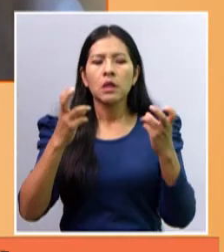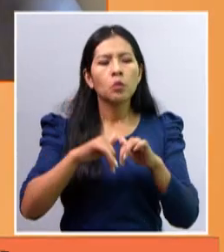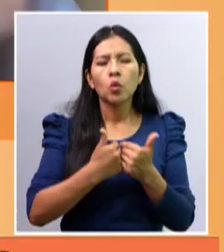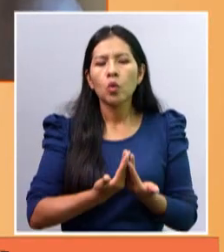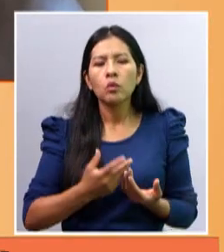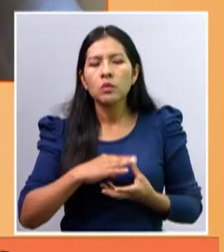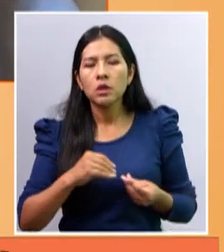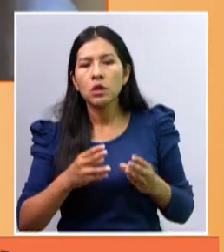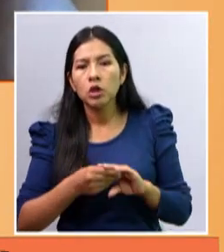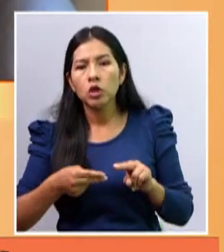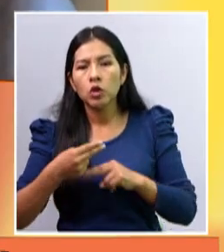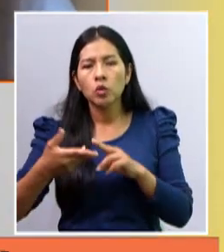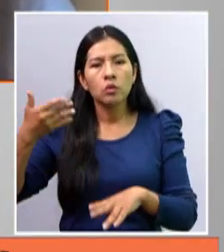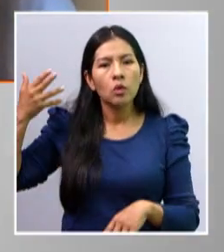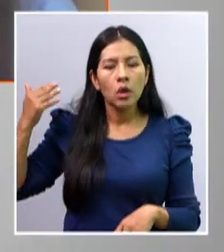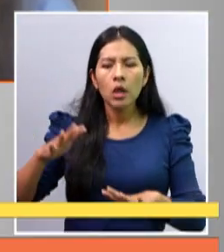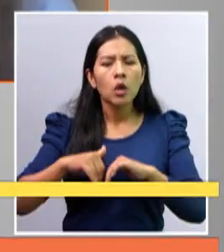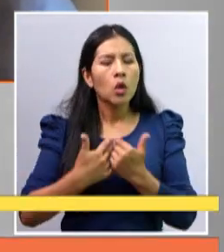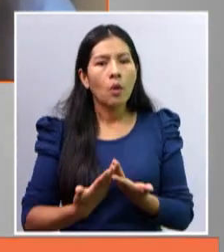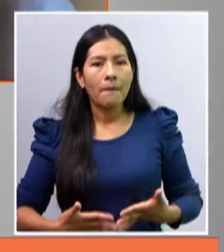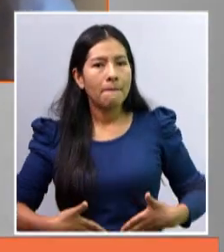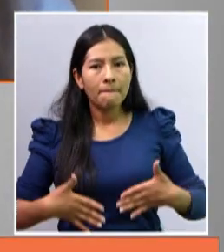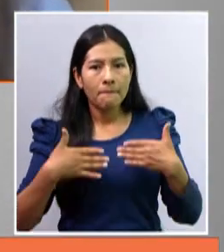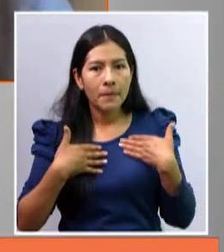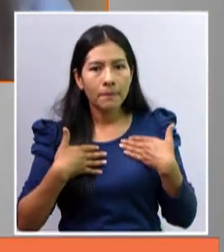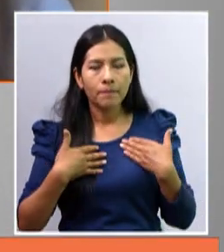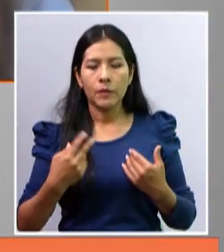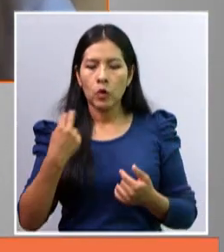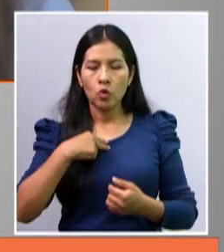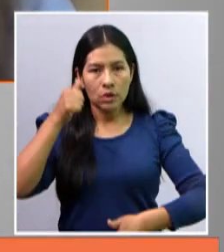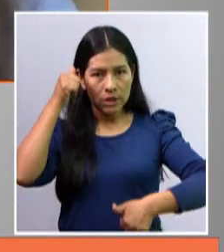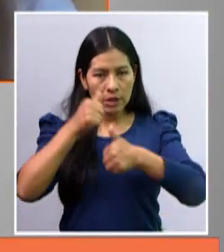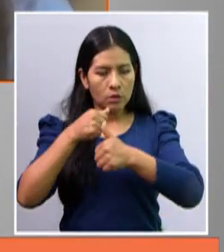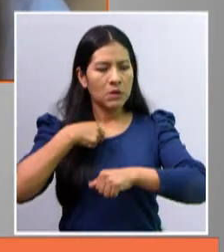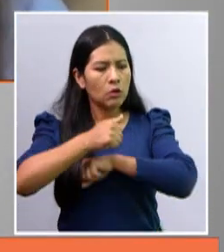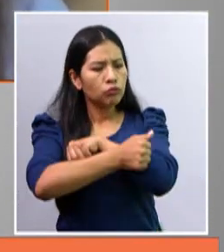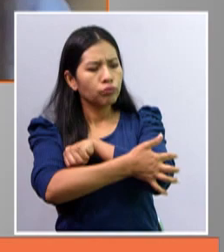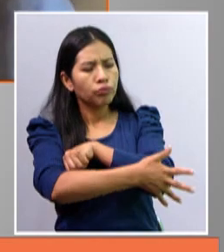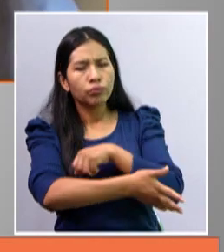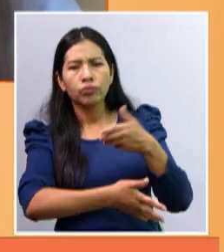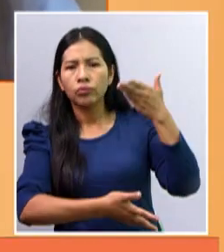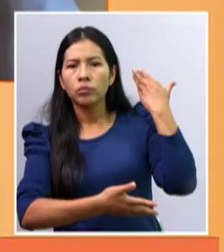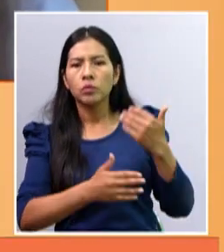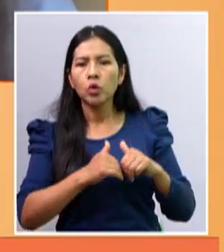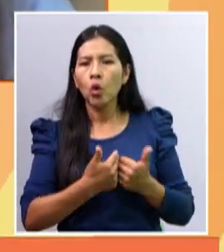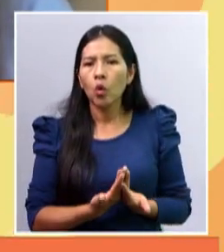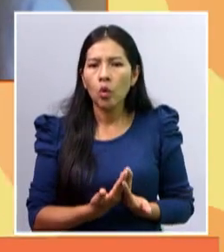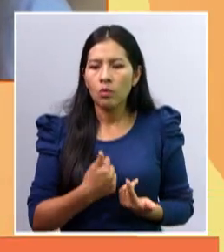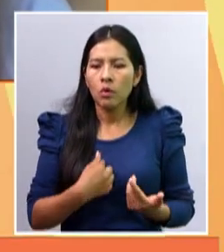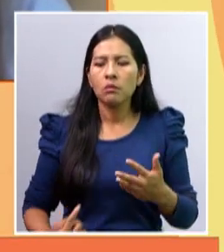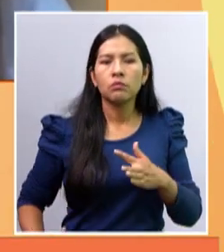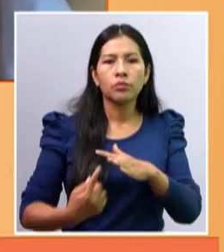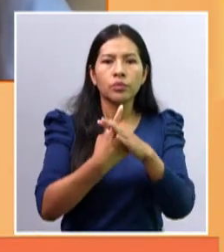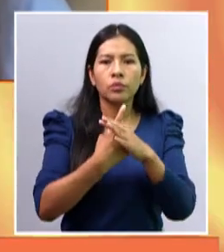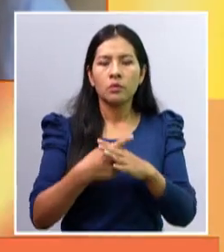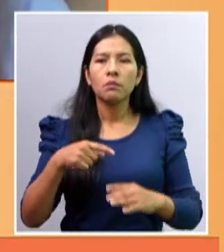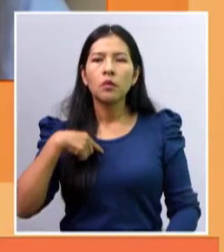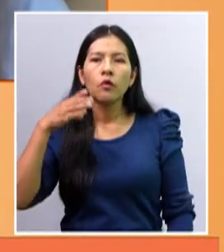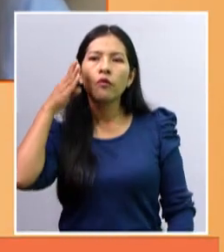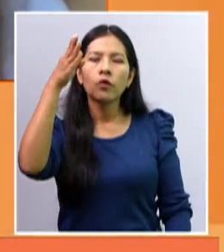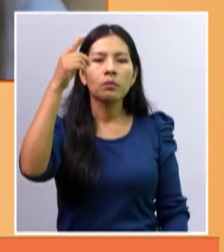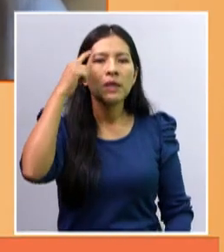citando la Elvira Hacia dónde Quiénes somos Hacia dónde vamos entonces con eso